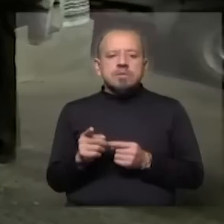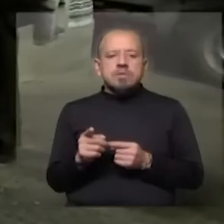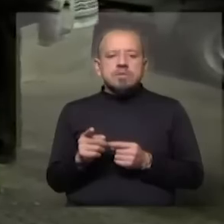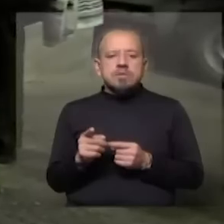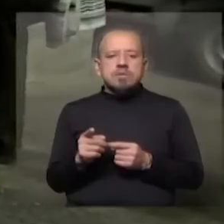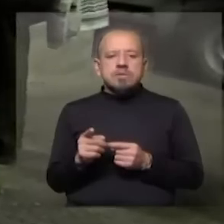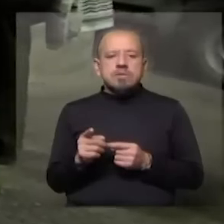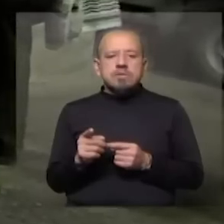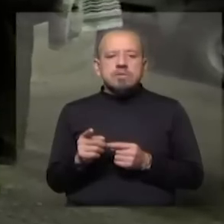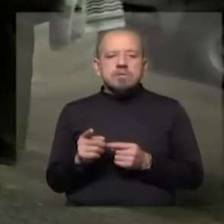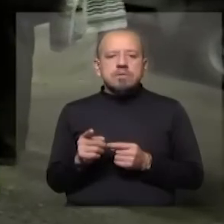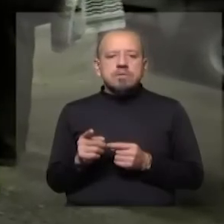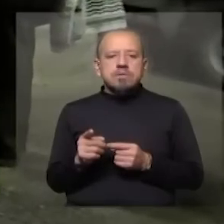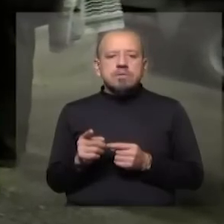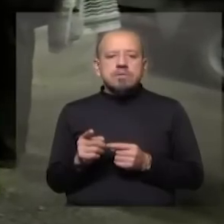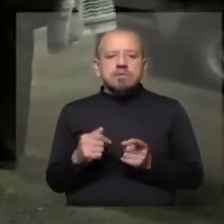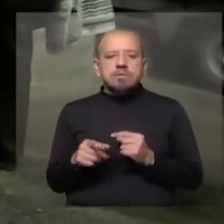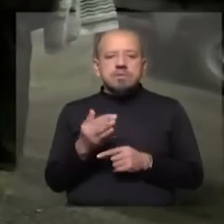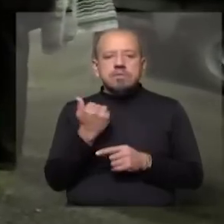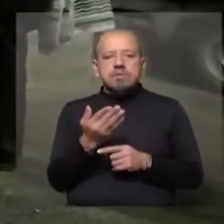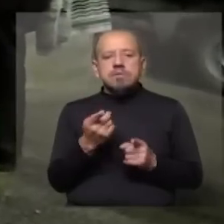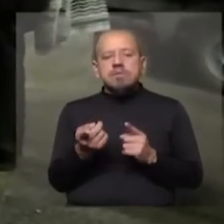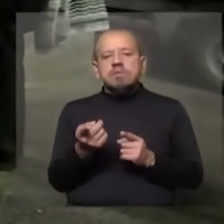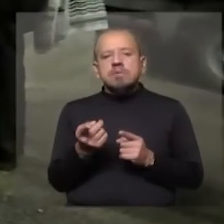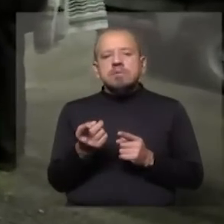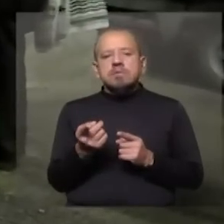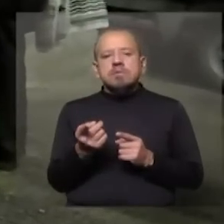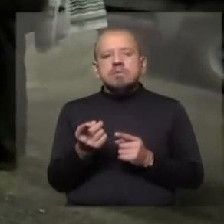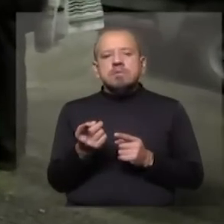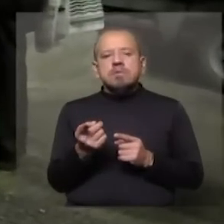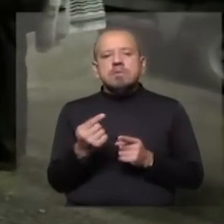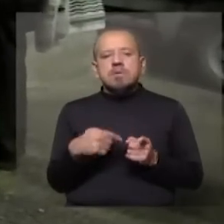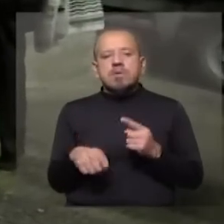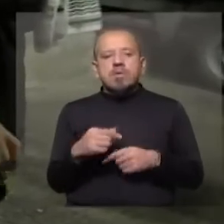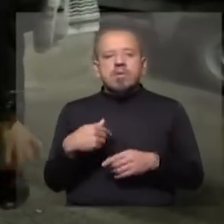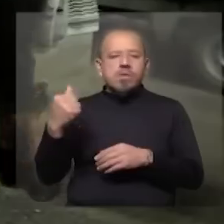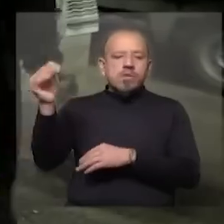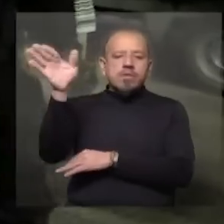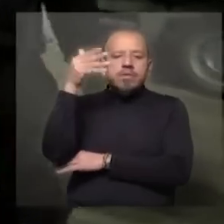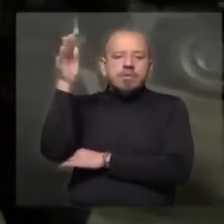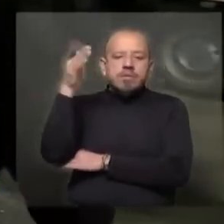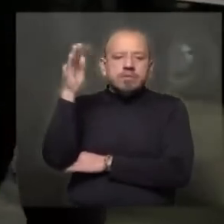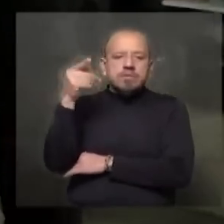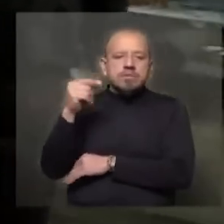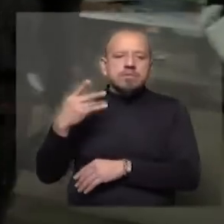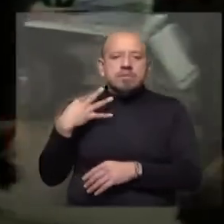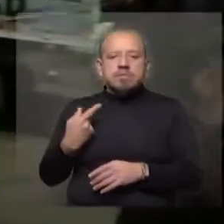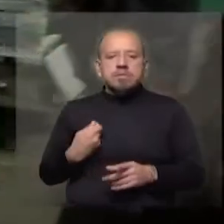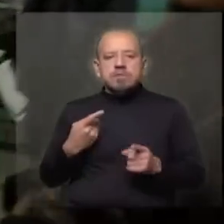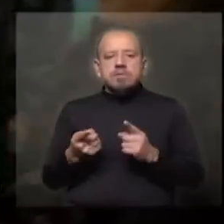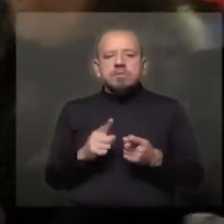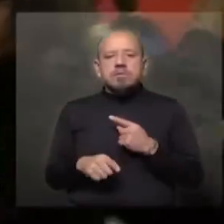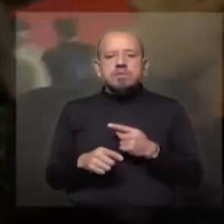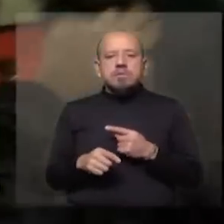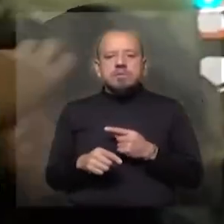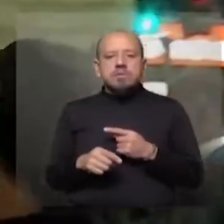eh juntada frente a la torre ejecutiva y con banderas y alguna vestimenta en la